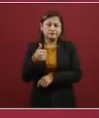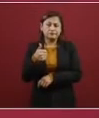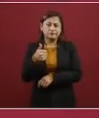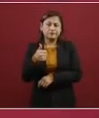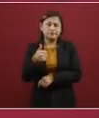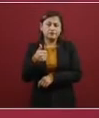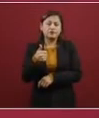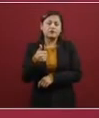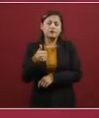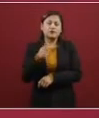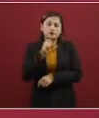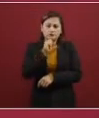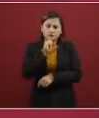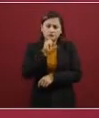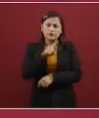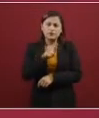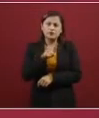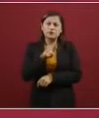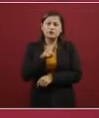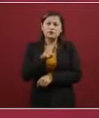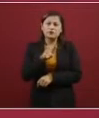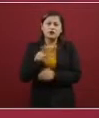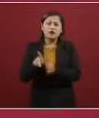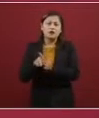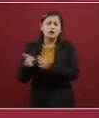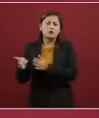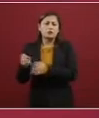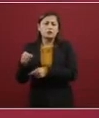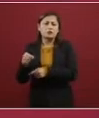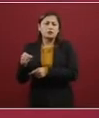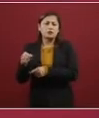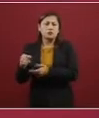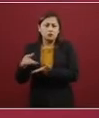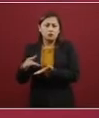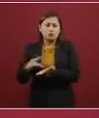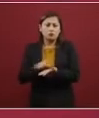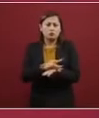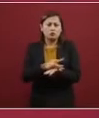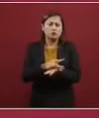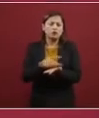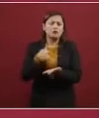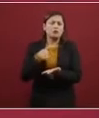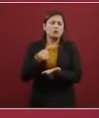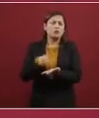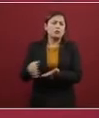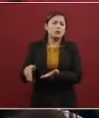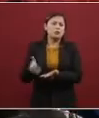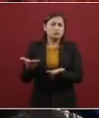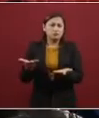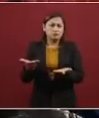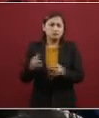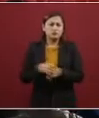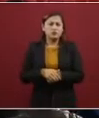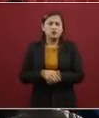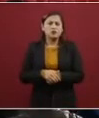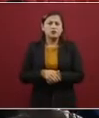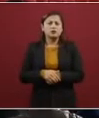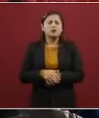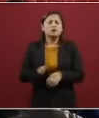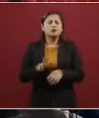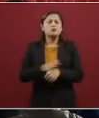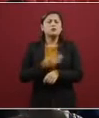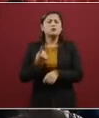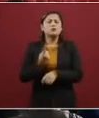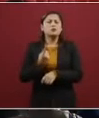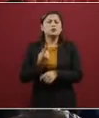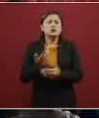apoyó mi desafuero porque es un político es un partido si